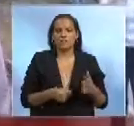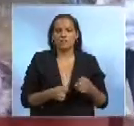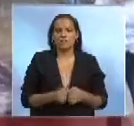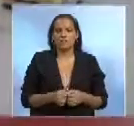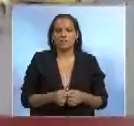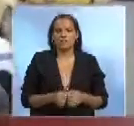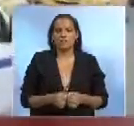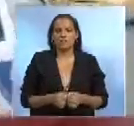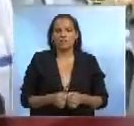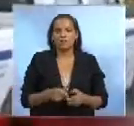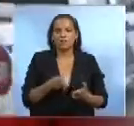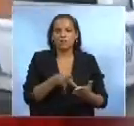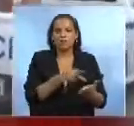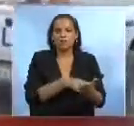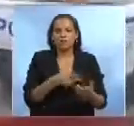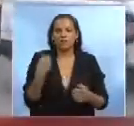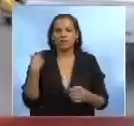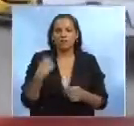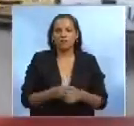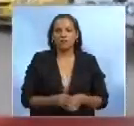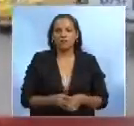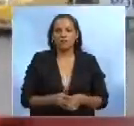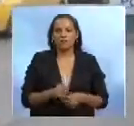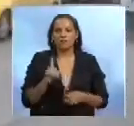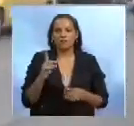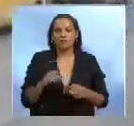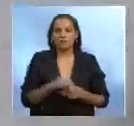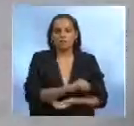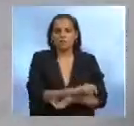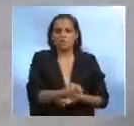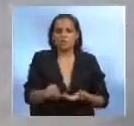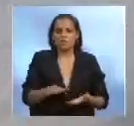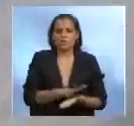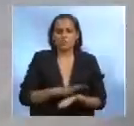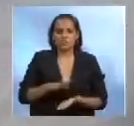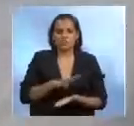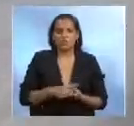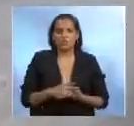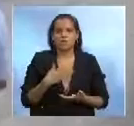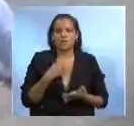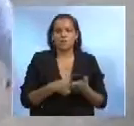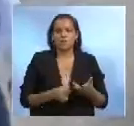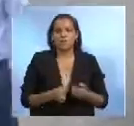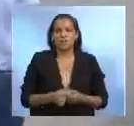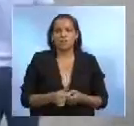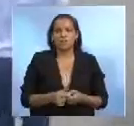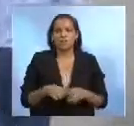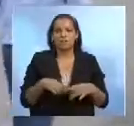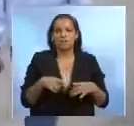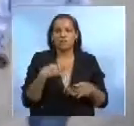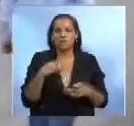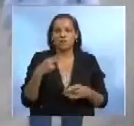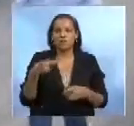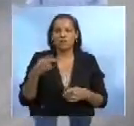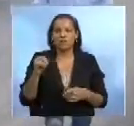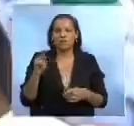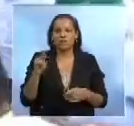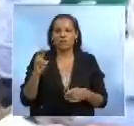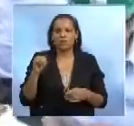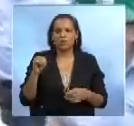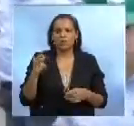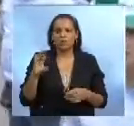con el municipio. El proyecto consta de la colocación de una capa de subbase, base y carpeta de rodadura de hormigón